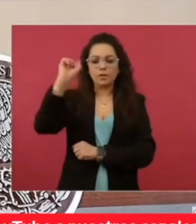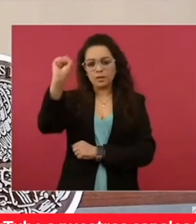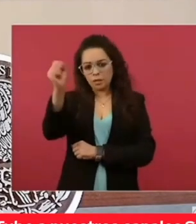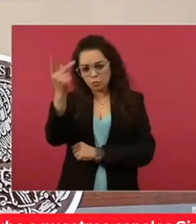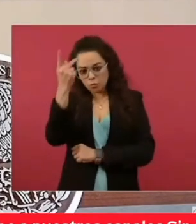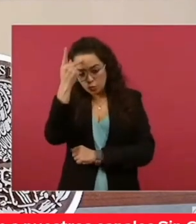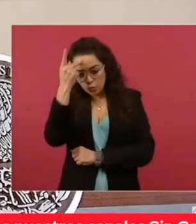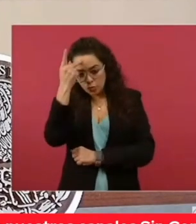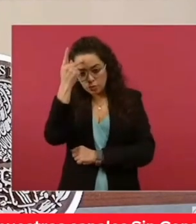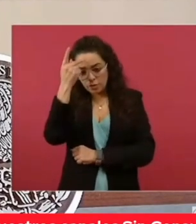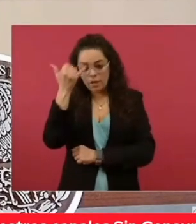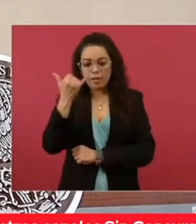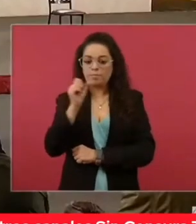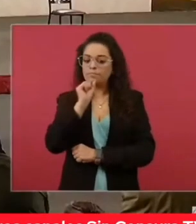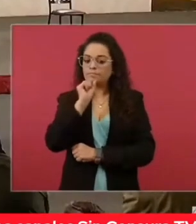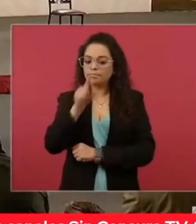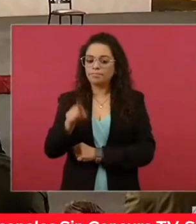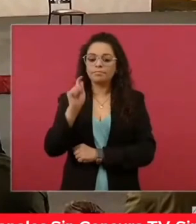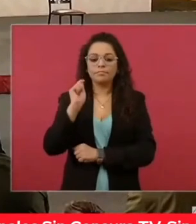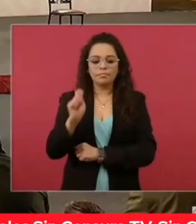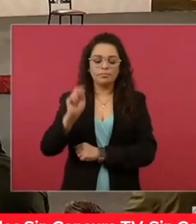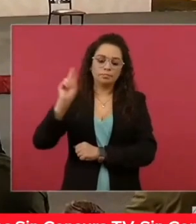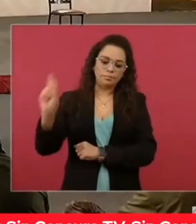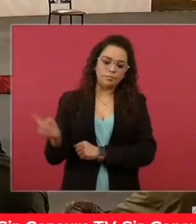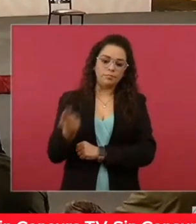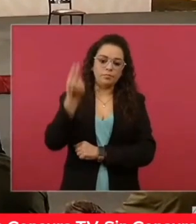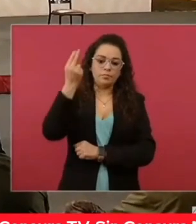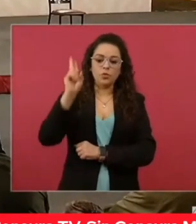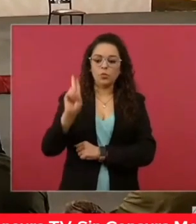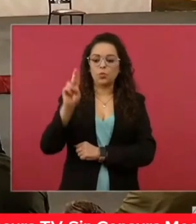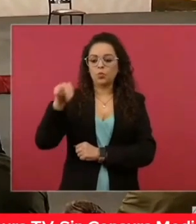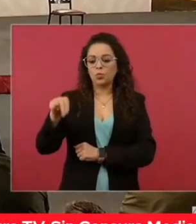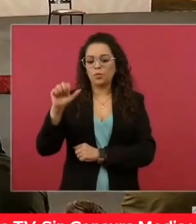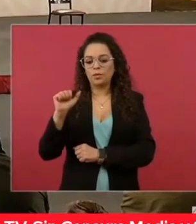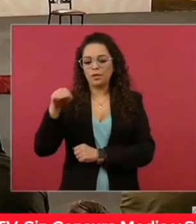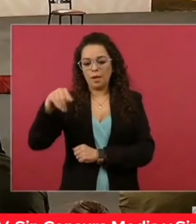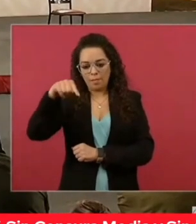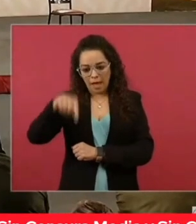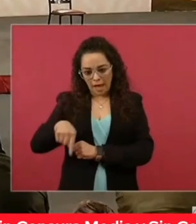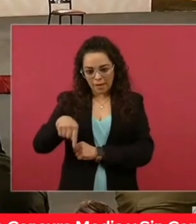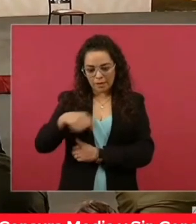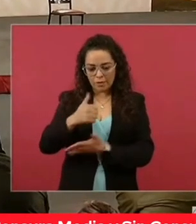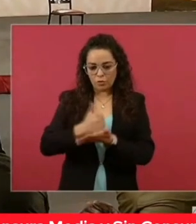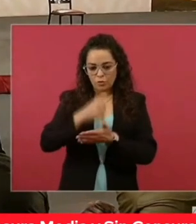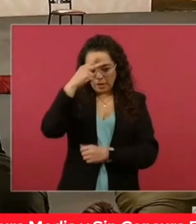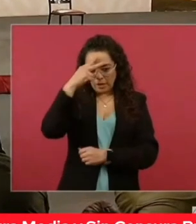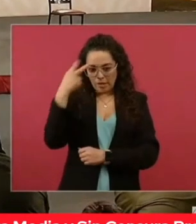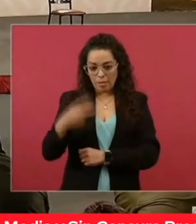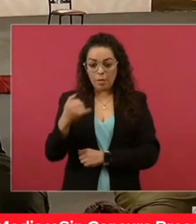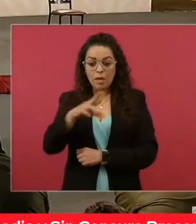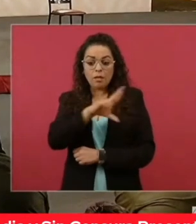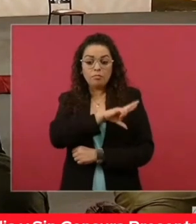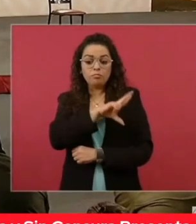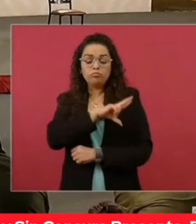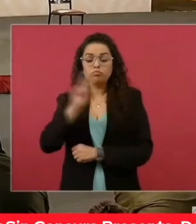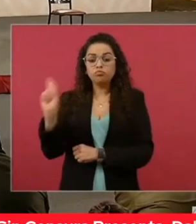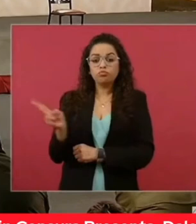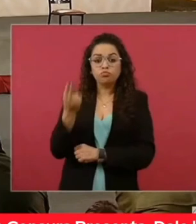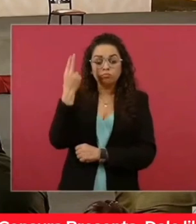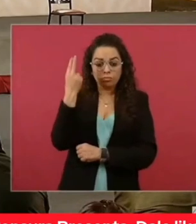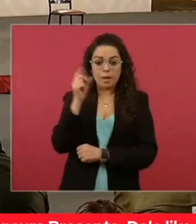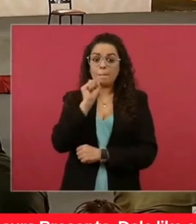por supuesto de la Universidad Nacional Autónoma de México incluso de universidades privadas como la universidad